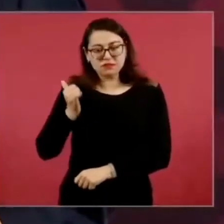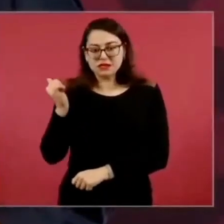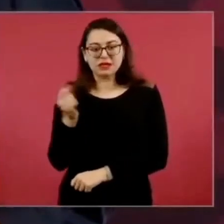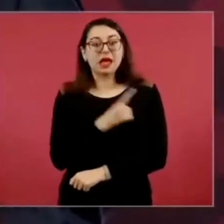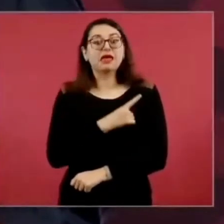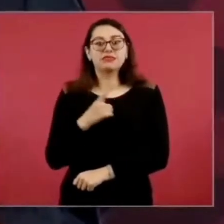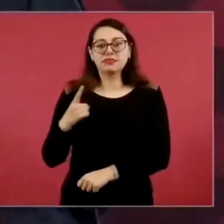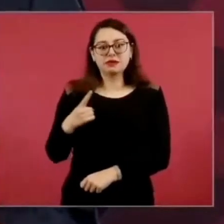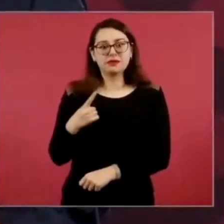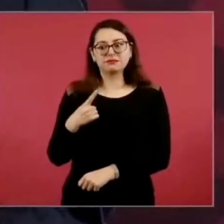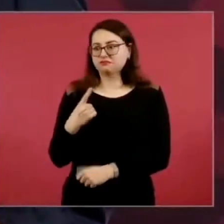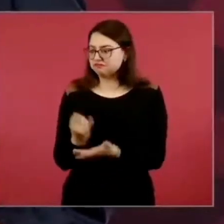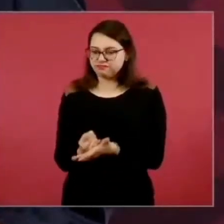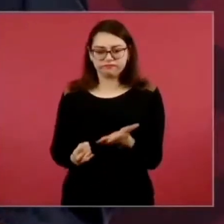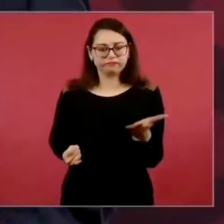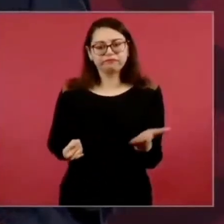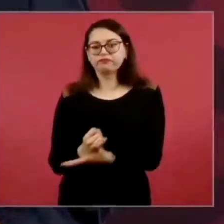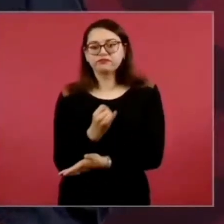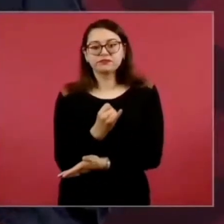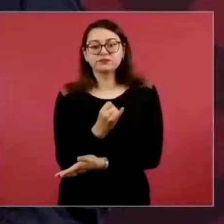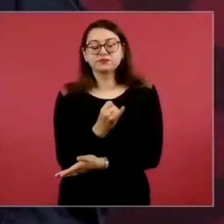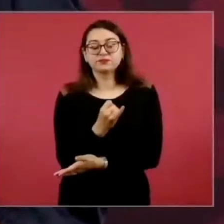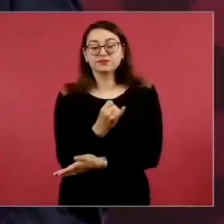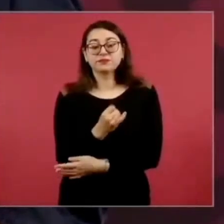de qué era el momento. Además,